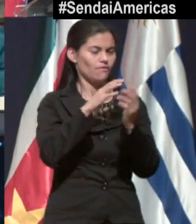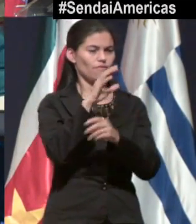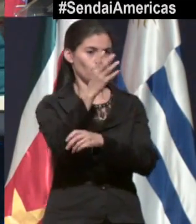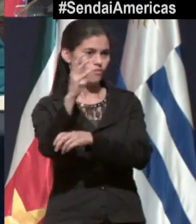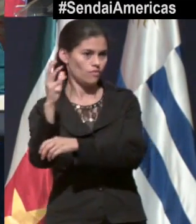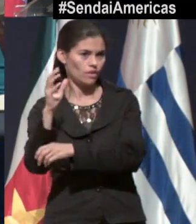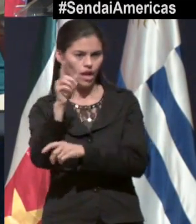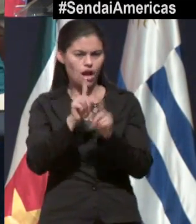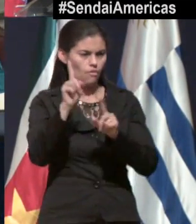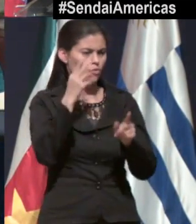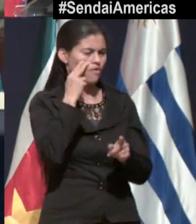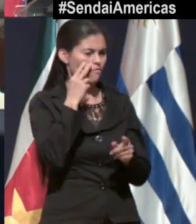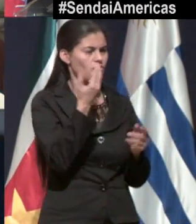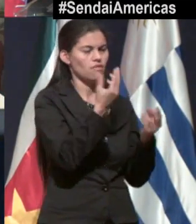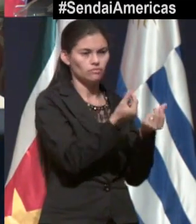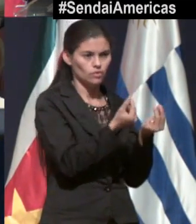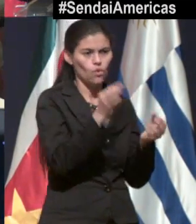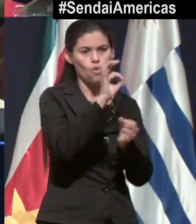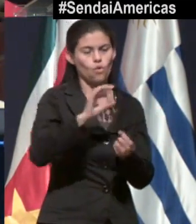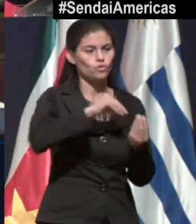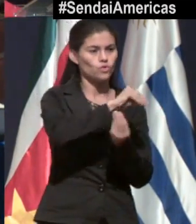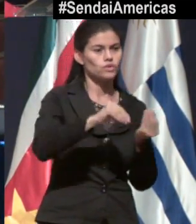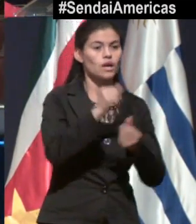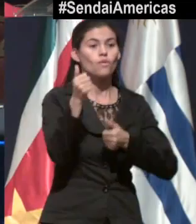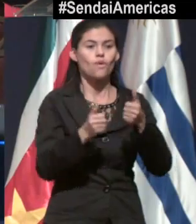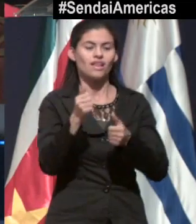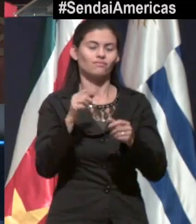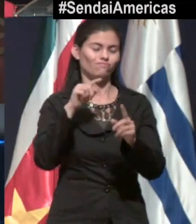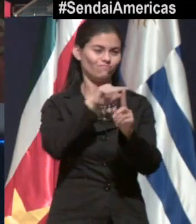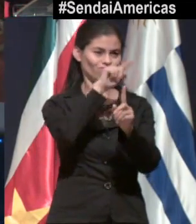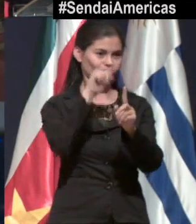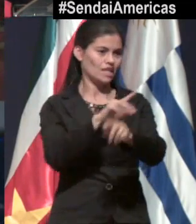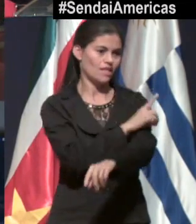siquiera económica o social, sino de derecho.